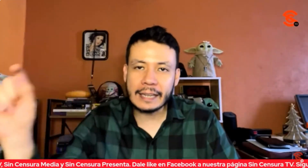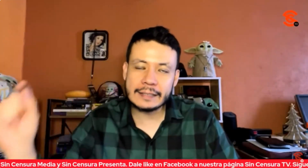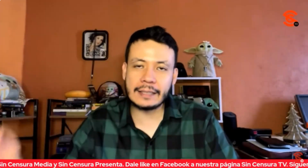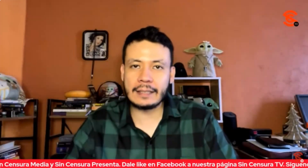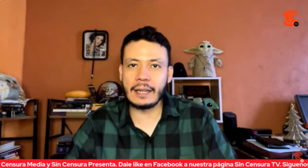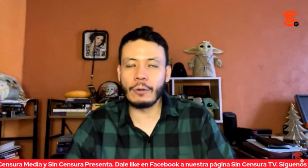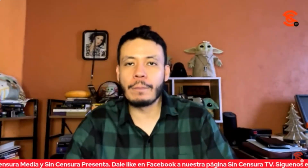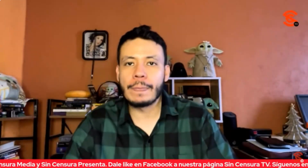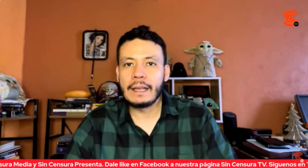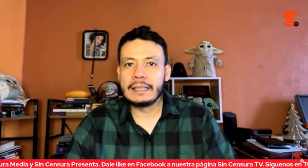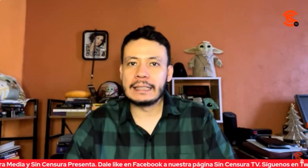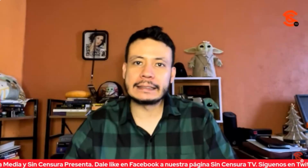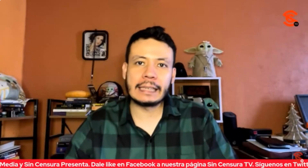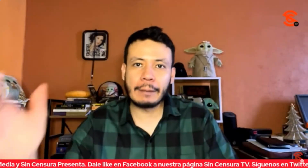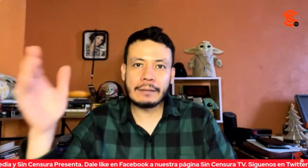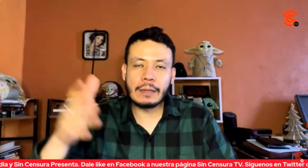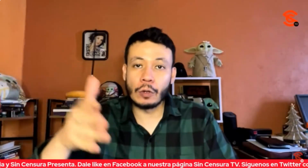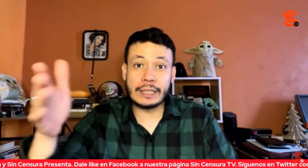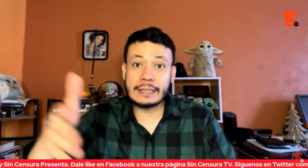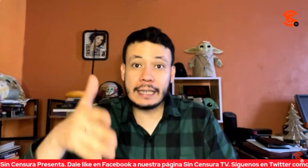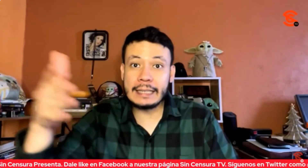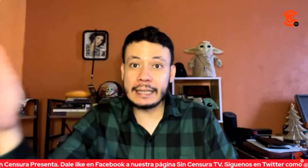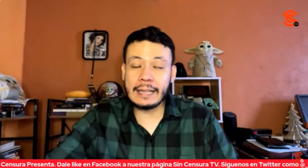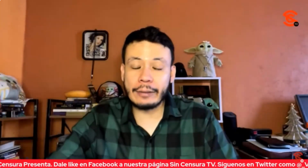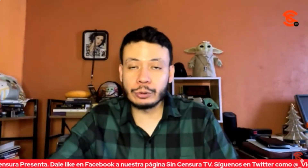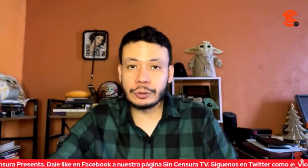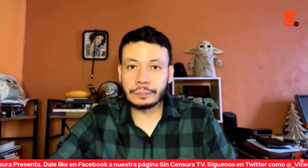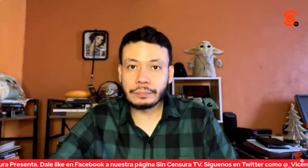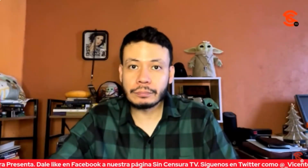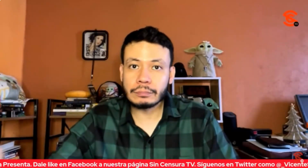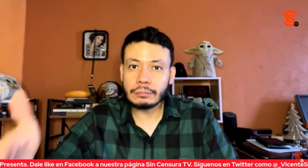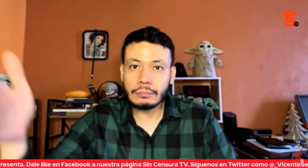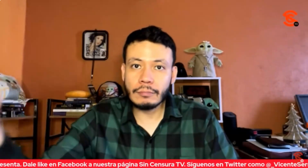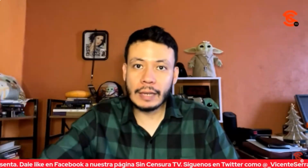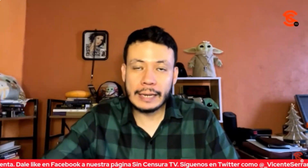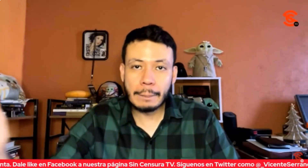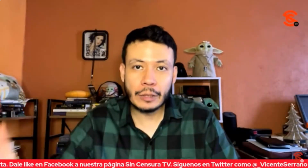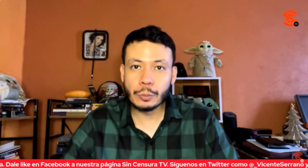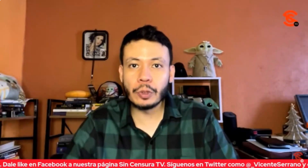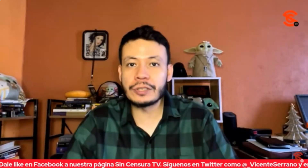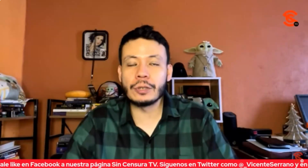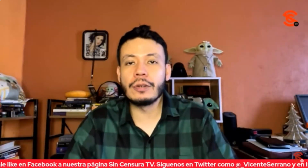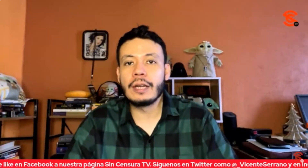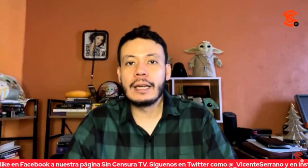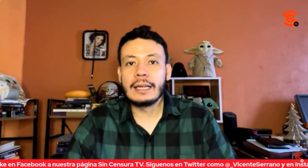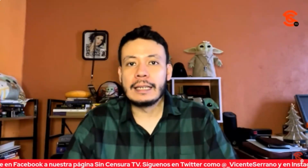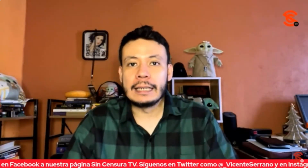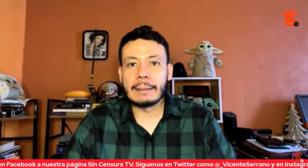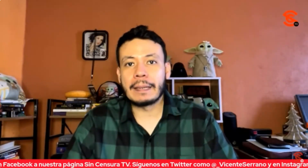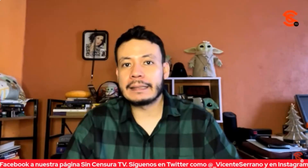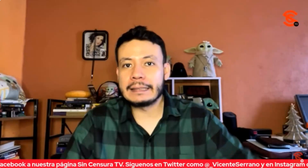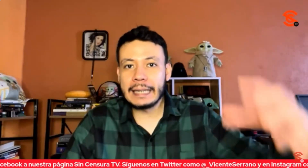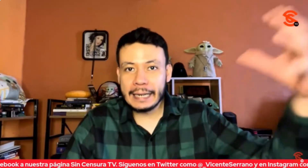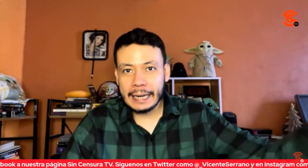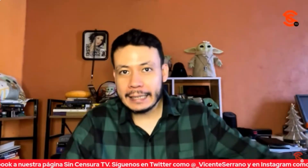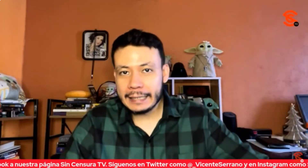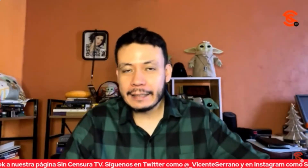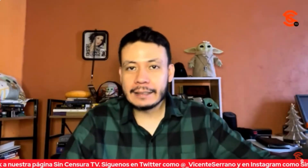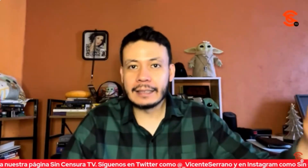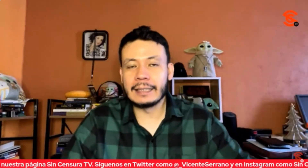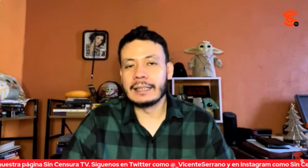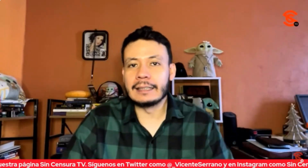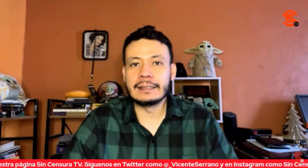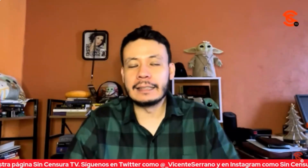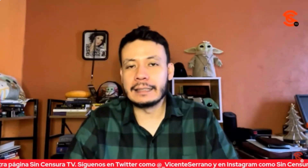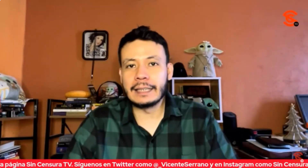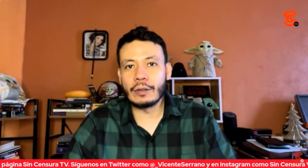esas cantidades de dinero ya estaban o ya están etiquetados en el presupuesto y que aparte tienen